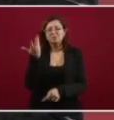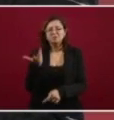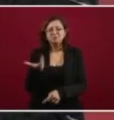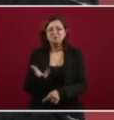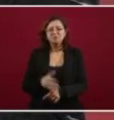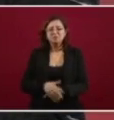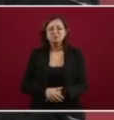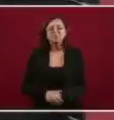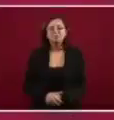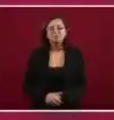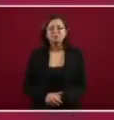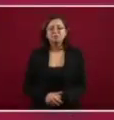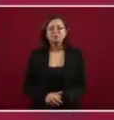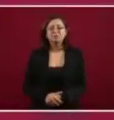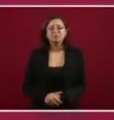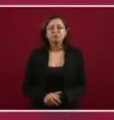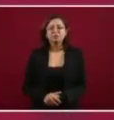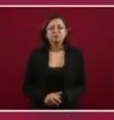y